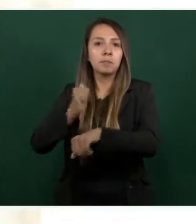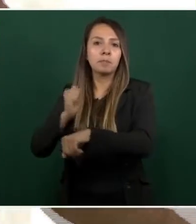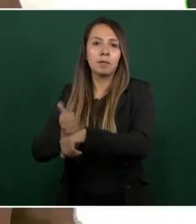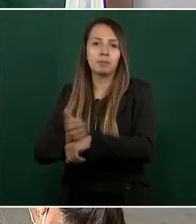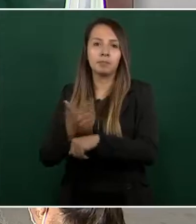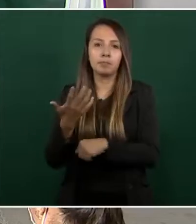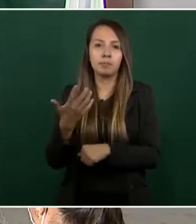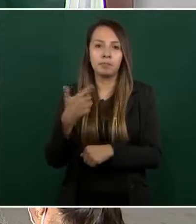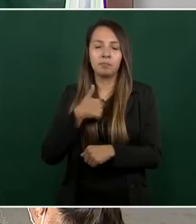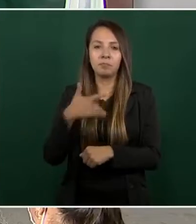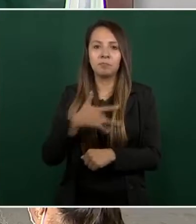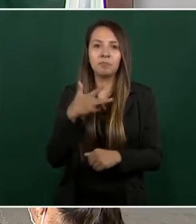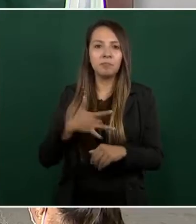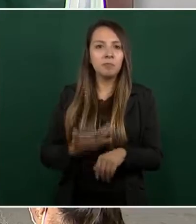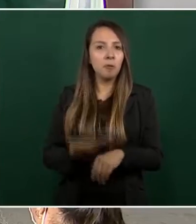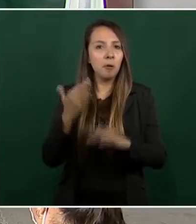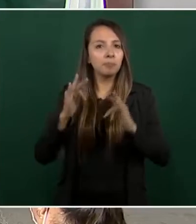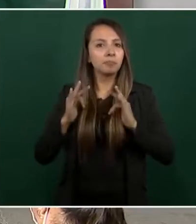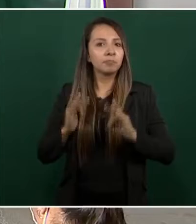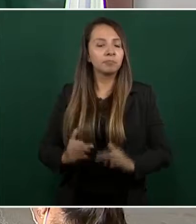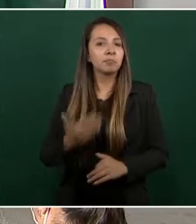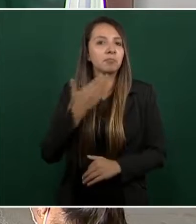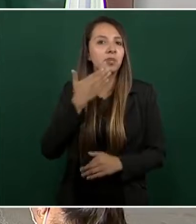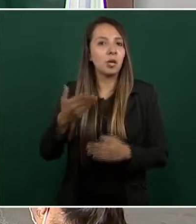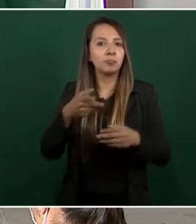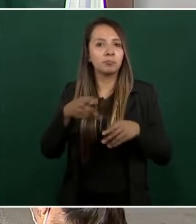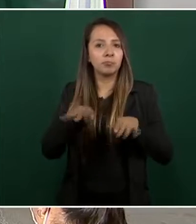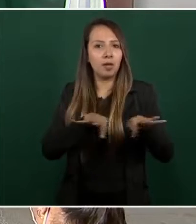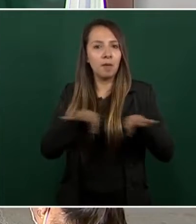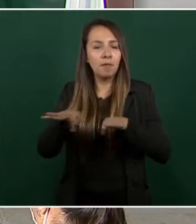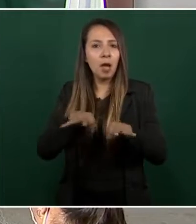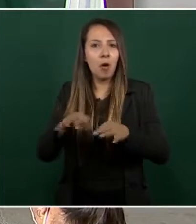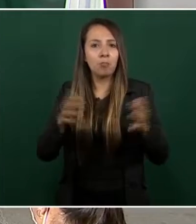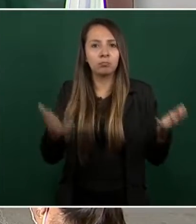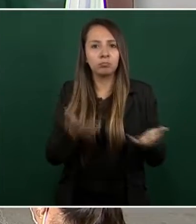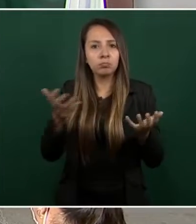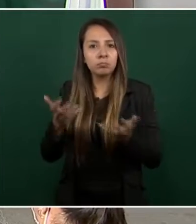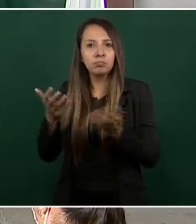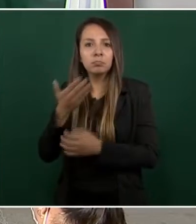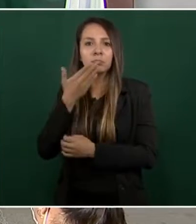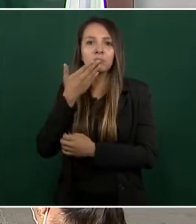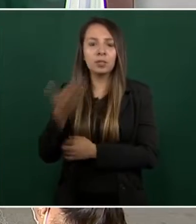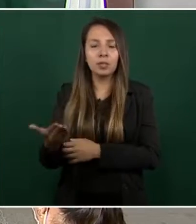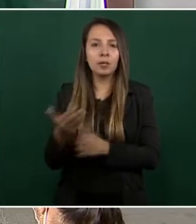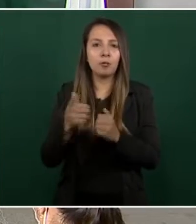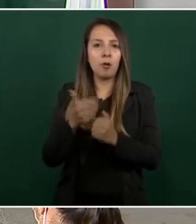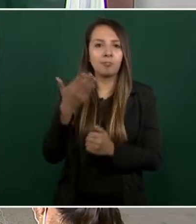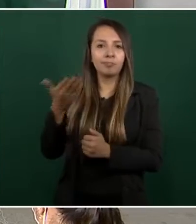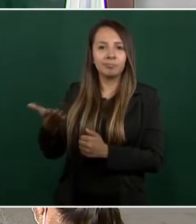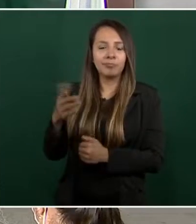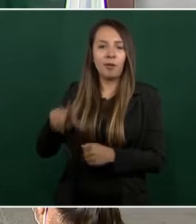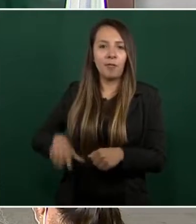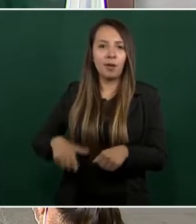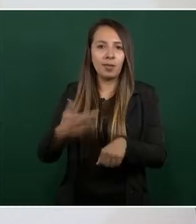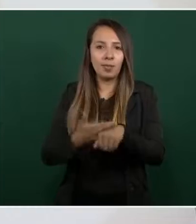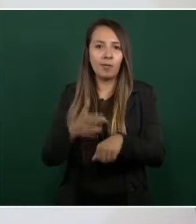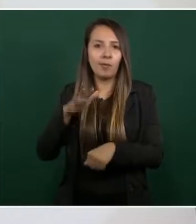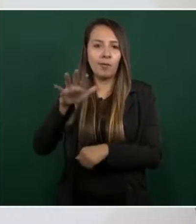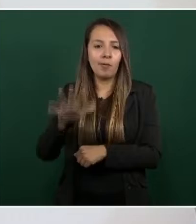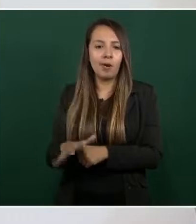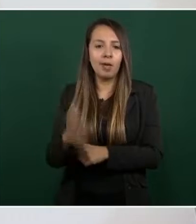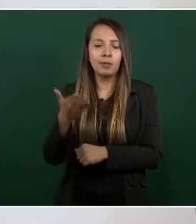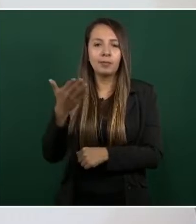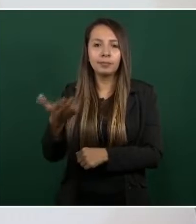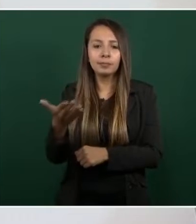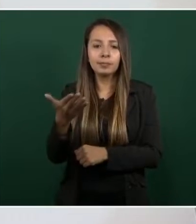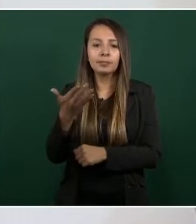muy satisfechos con la buena coordinación y el buen trabajo con la ciudadana gobernadora y aquí